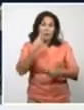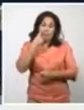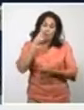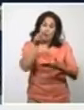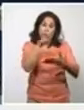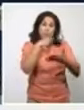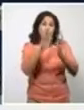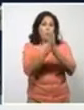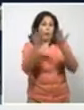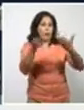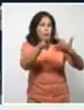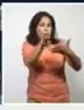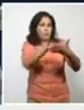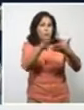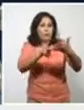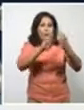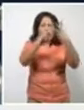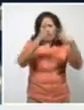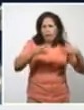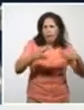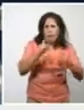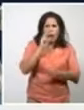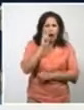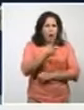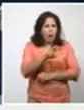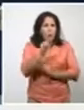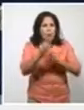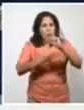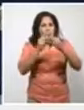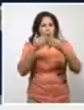varias publicaciones de qué cosas han ido abriendo.